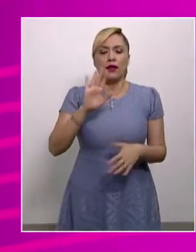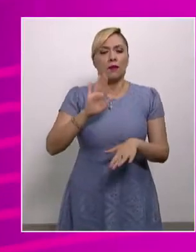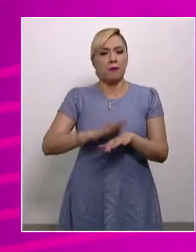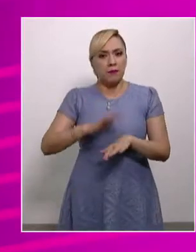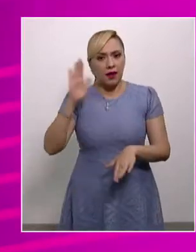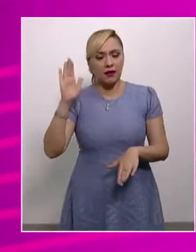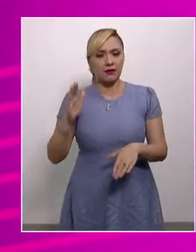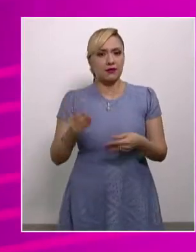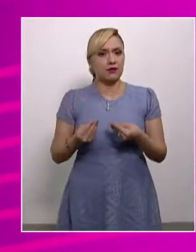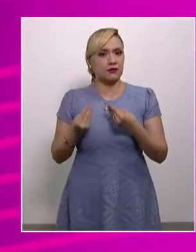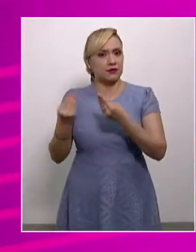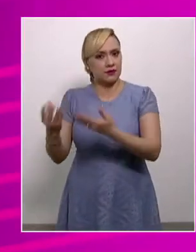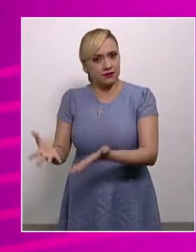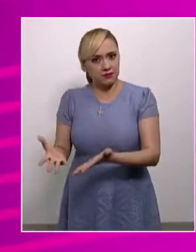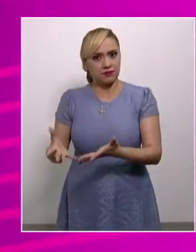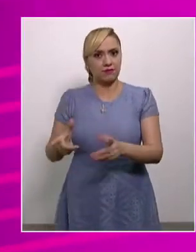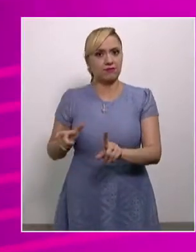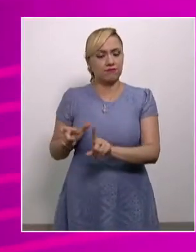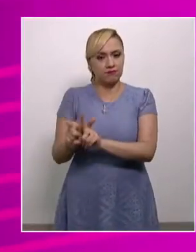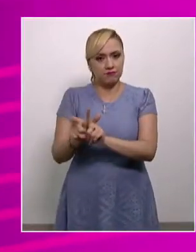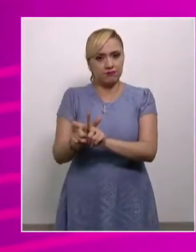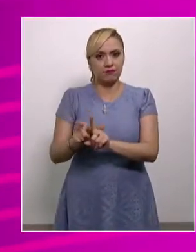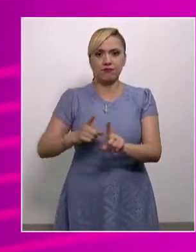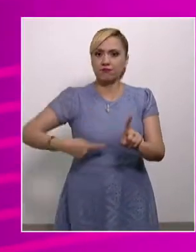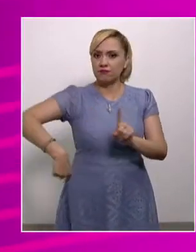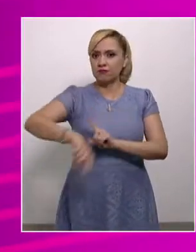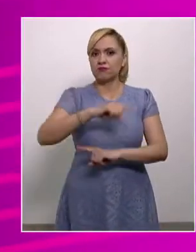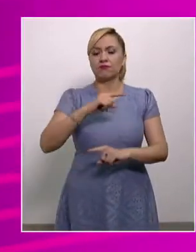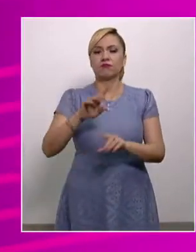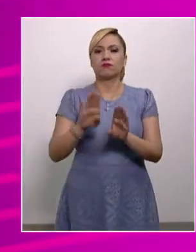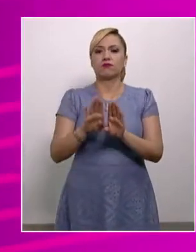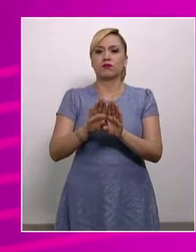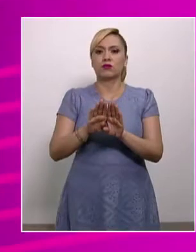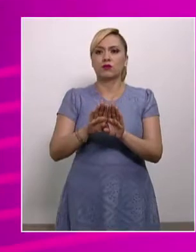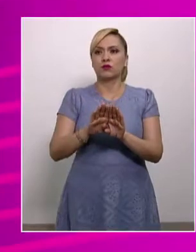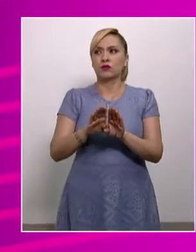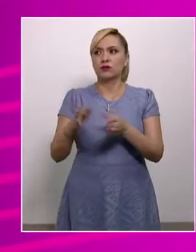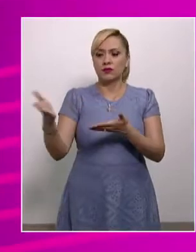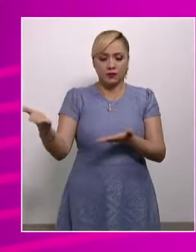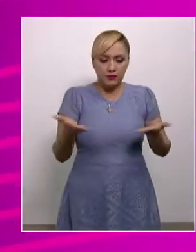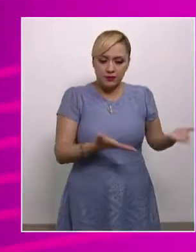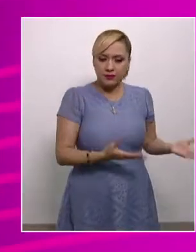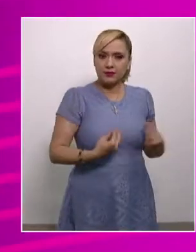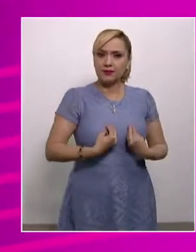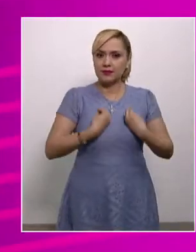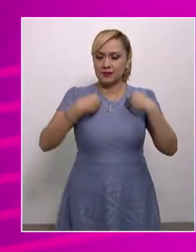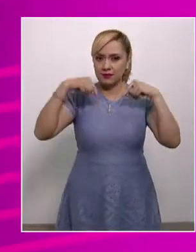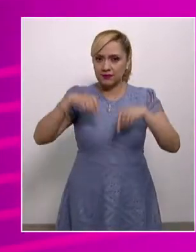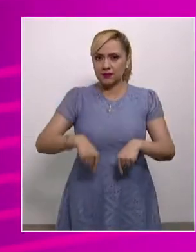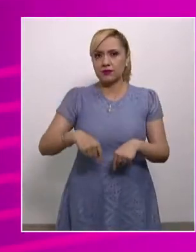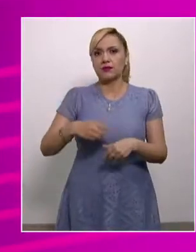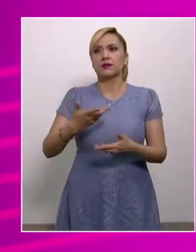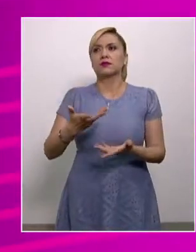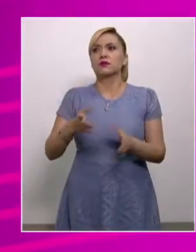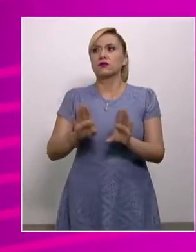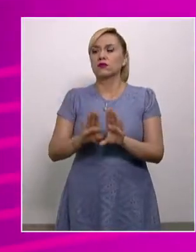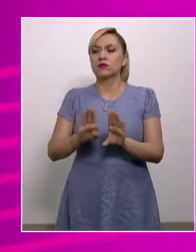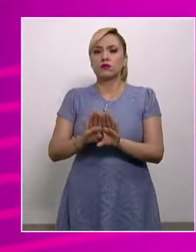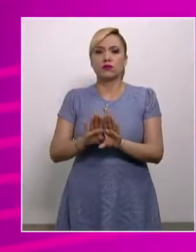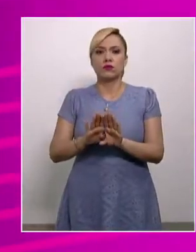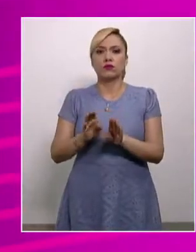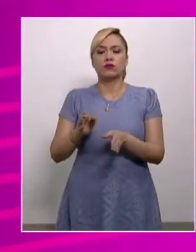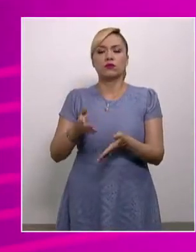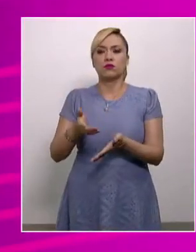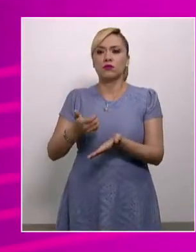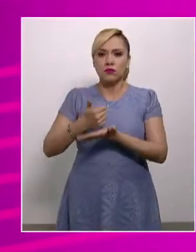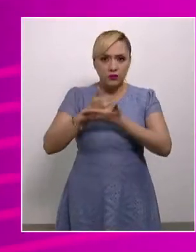fuerza y reforzar su sistema de asilo, en poder incluso informar a las personas de esta